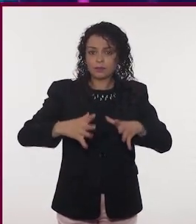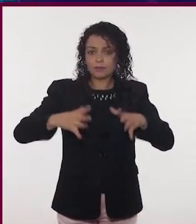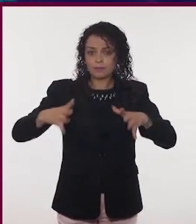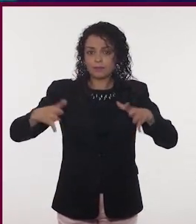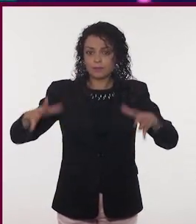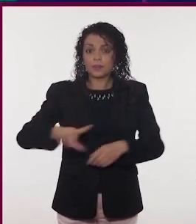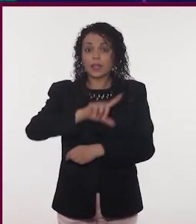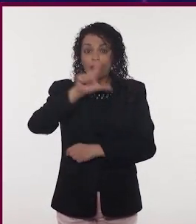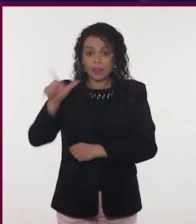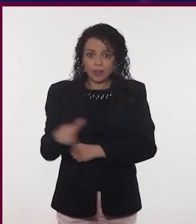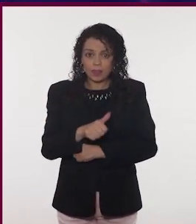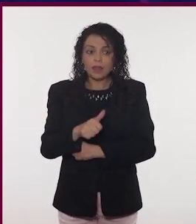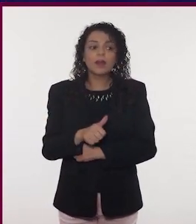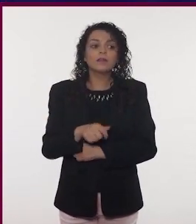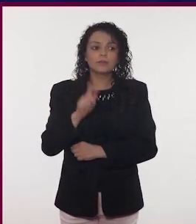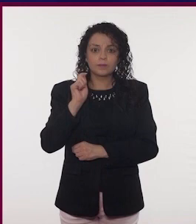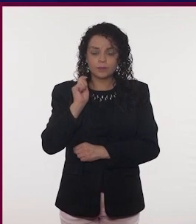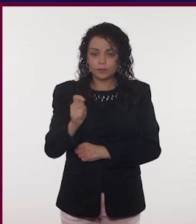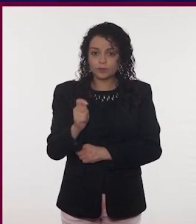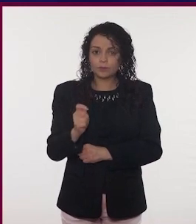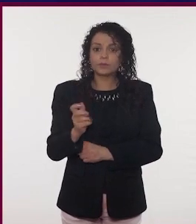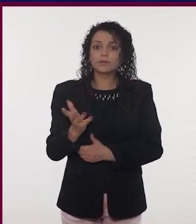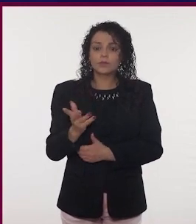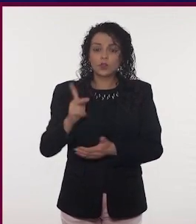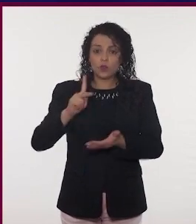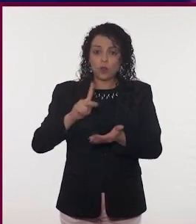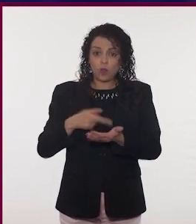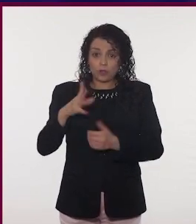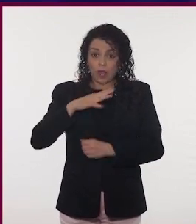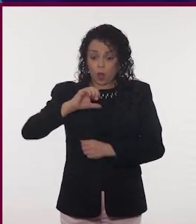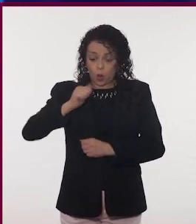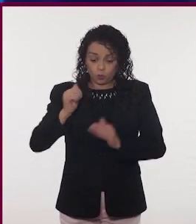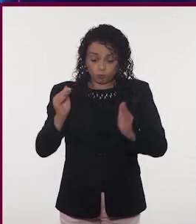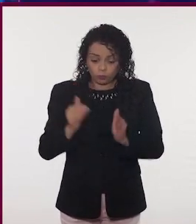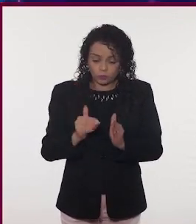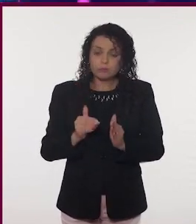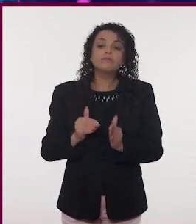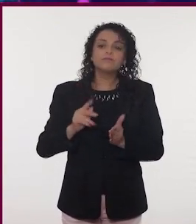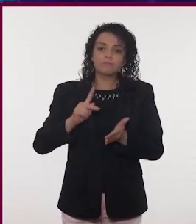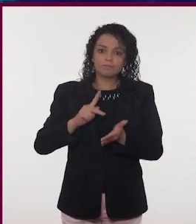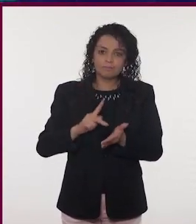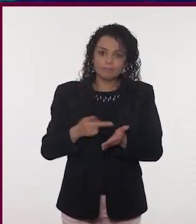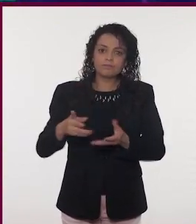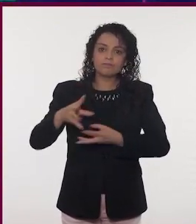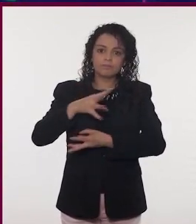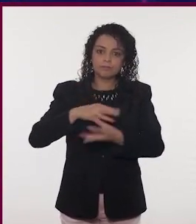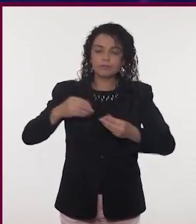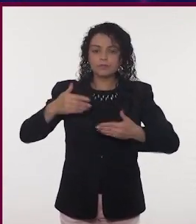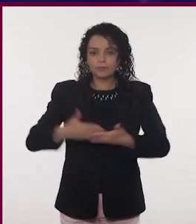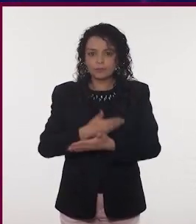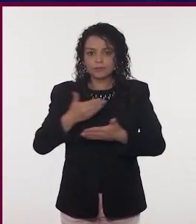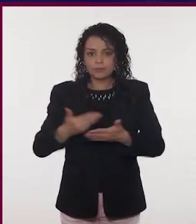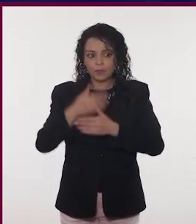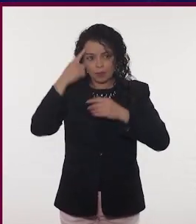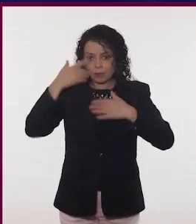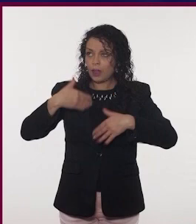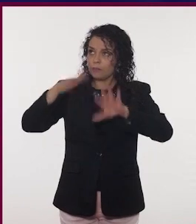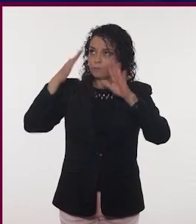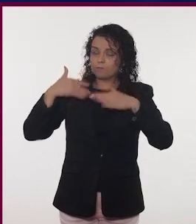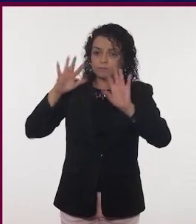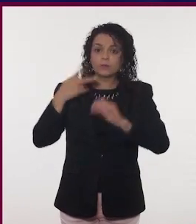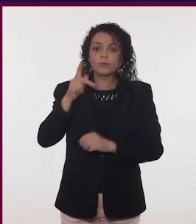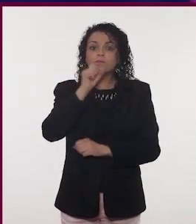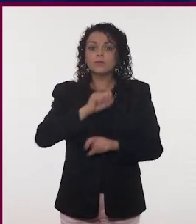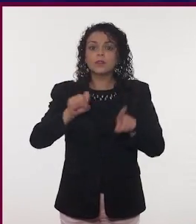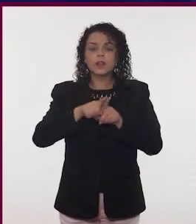tratar de reintroducir las crías que tengamos. Pero también me dedico a la reproducción